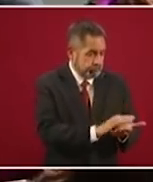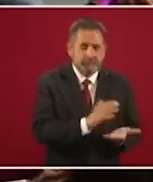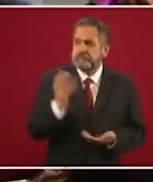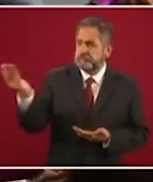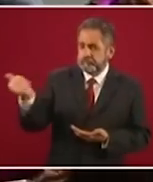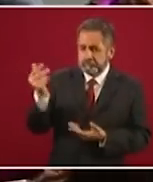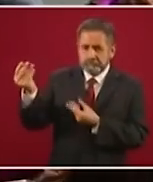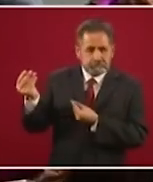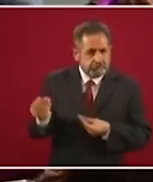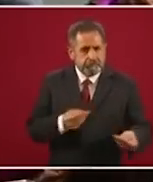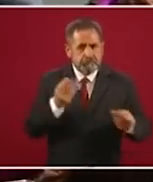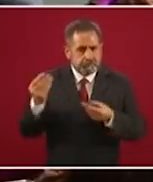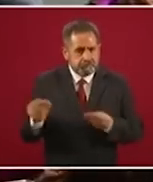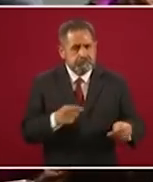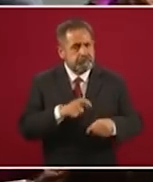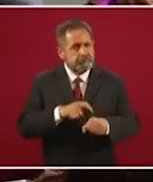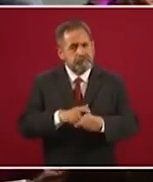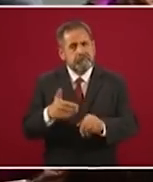suficiente